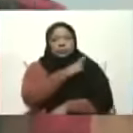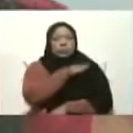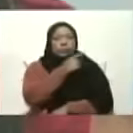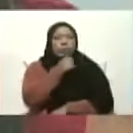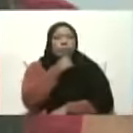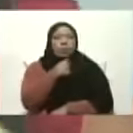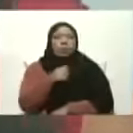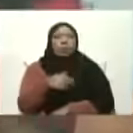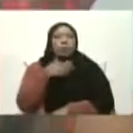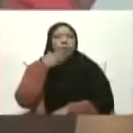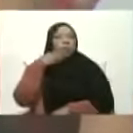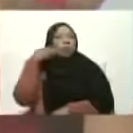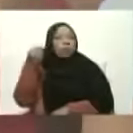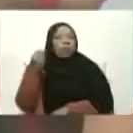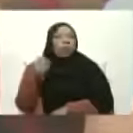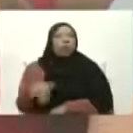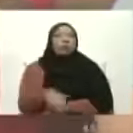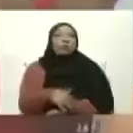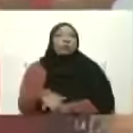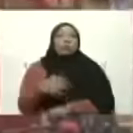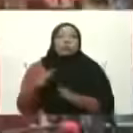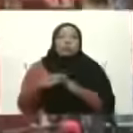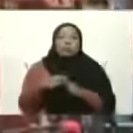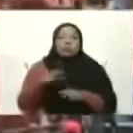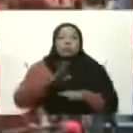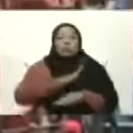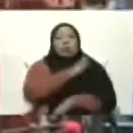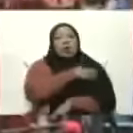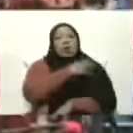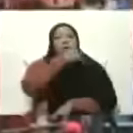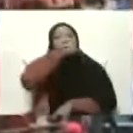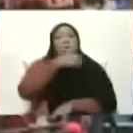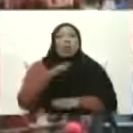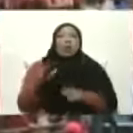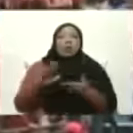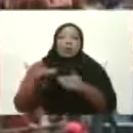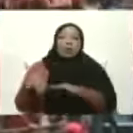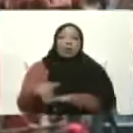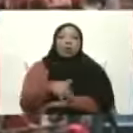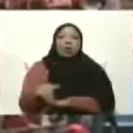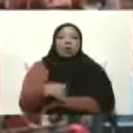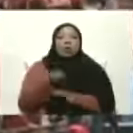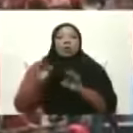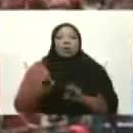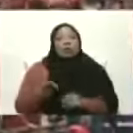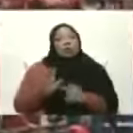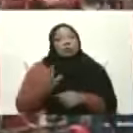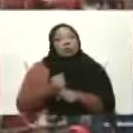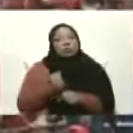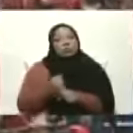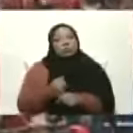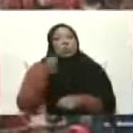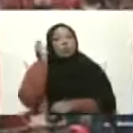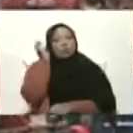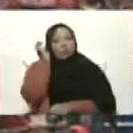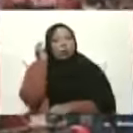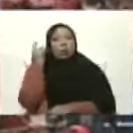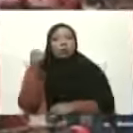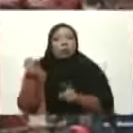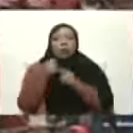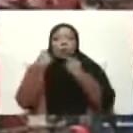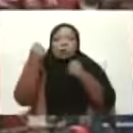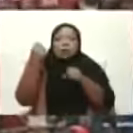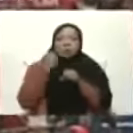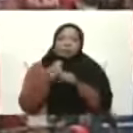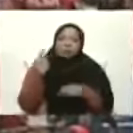eso es un orgullo ser jefas de calle, es un orgullo representar a esas mujeres que dieron la lucha en la